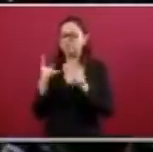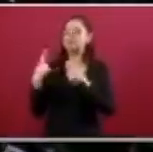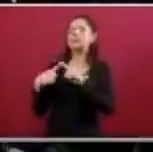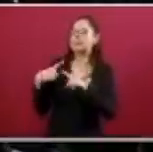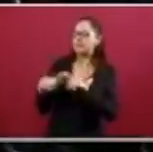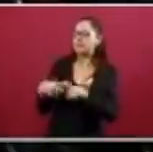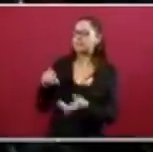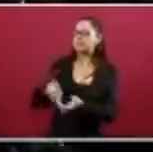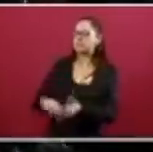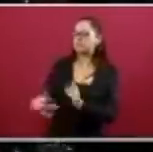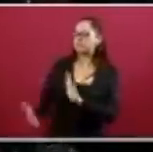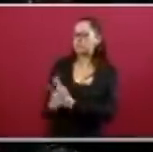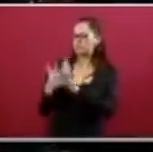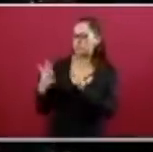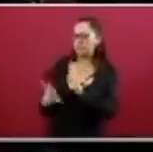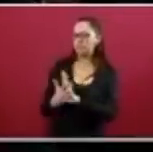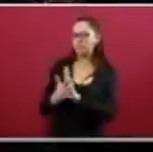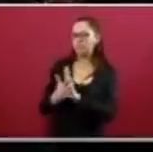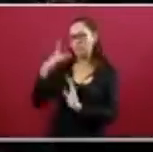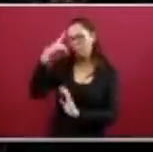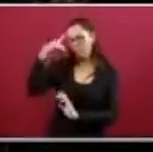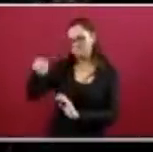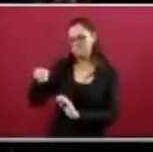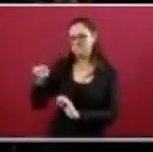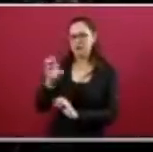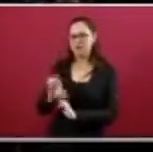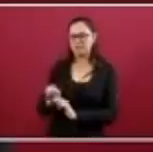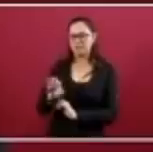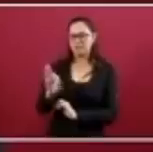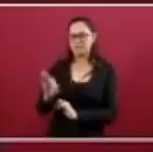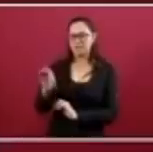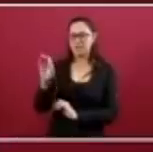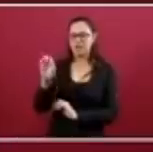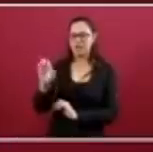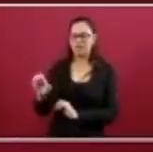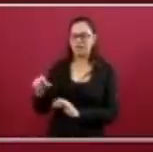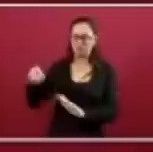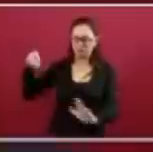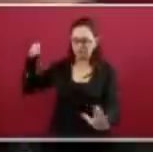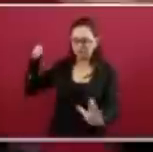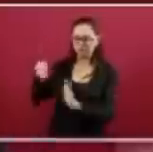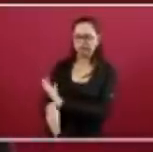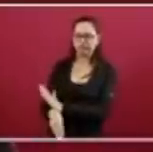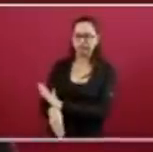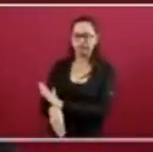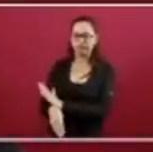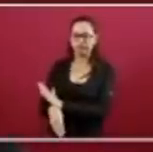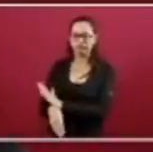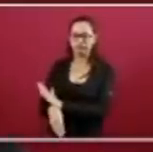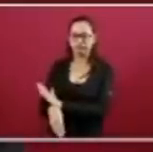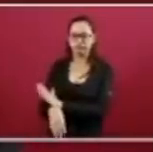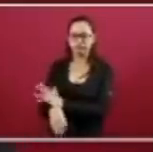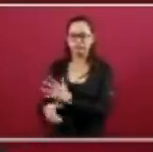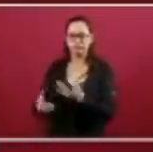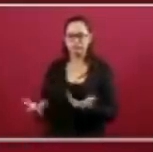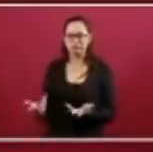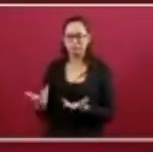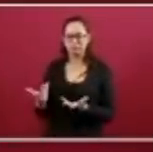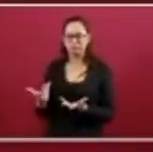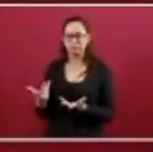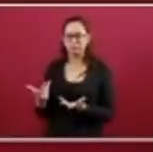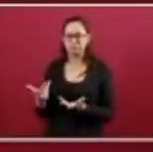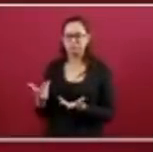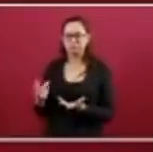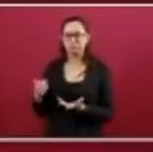trabajo de destrucción a la CFE para colocarla de ser absolutamente suficiente en el país